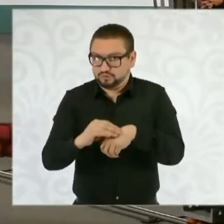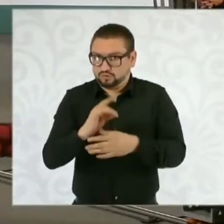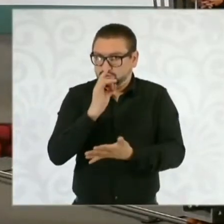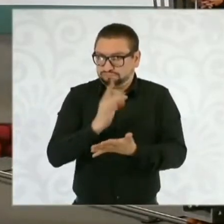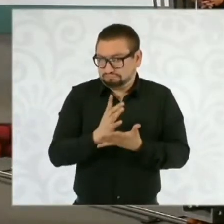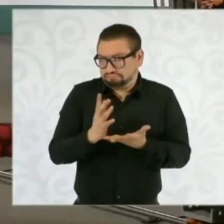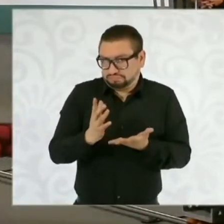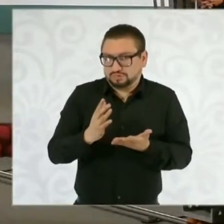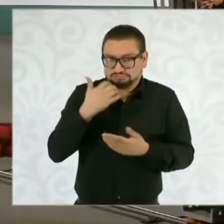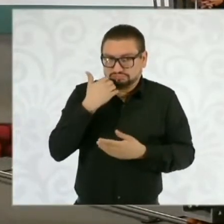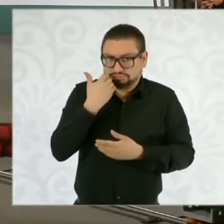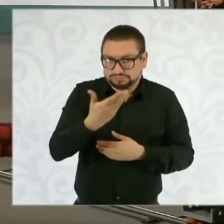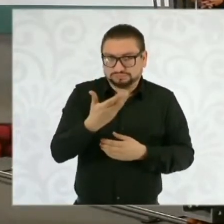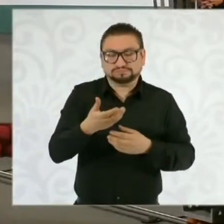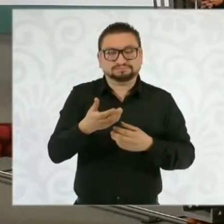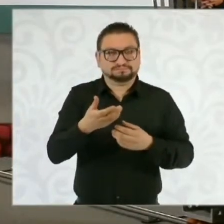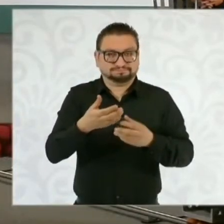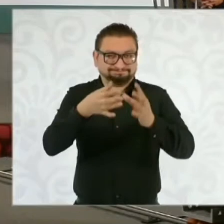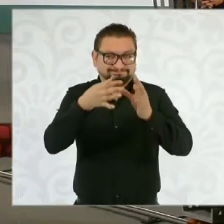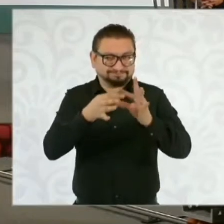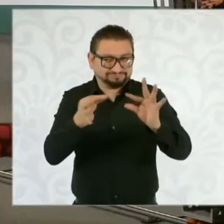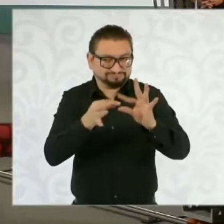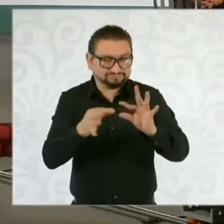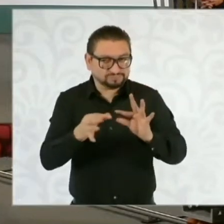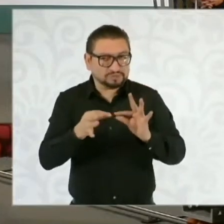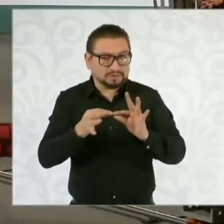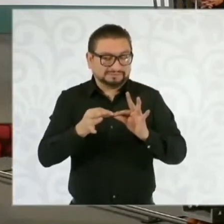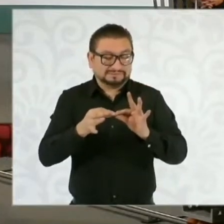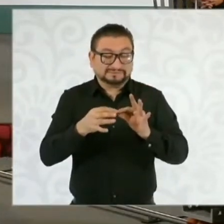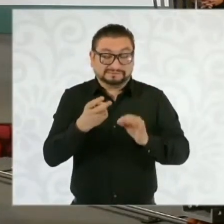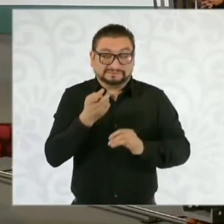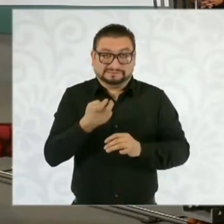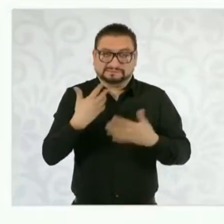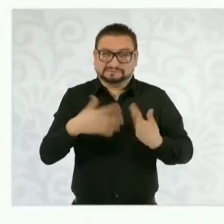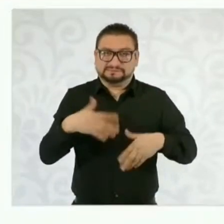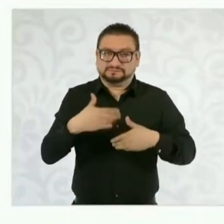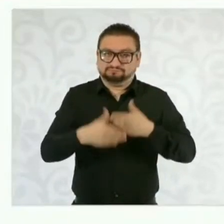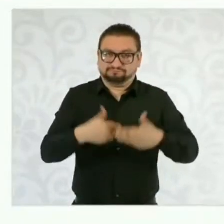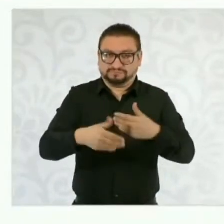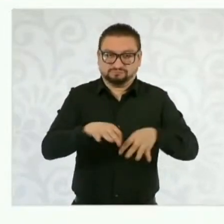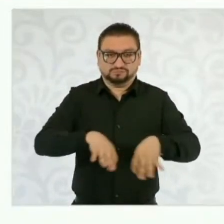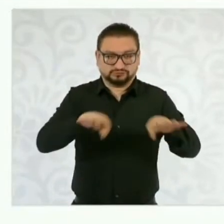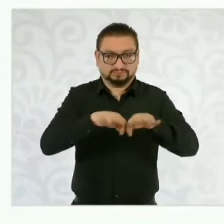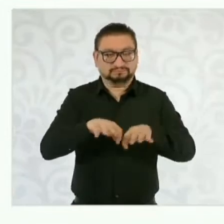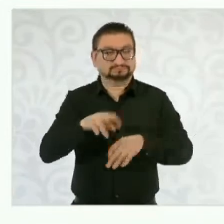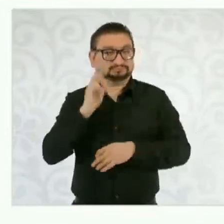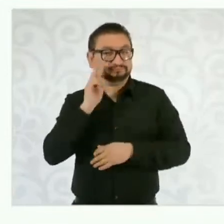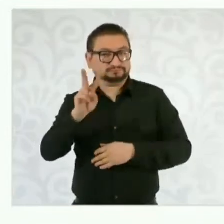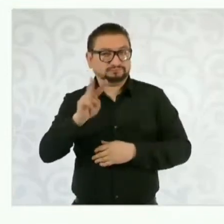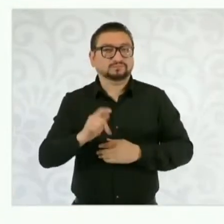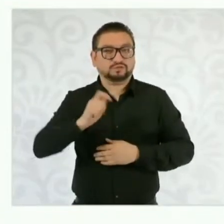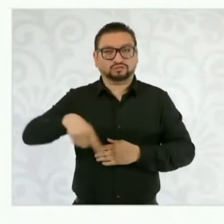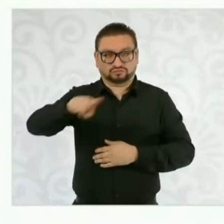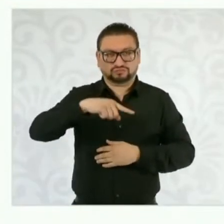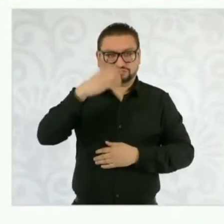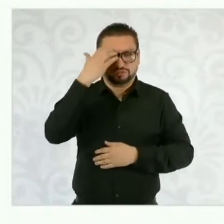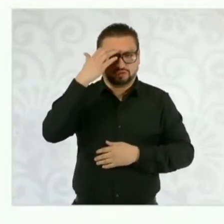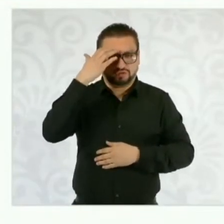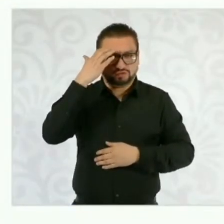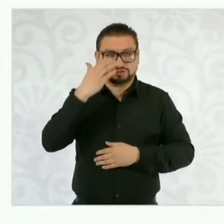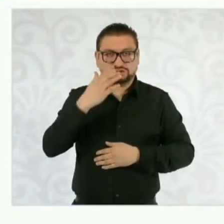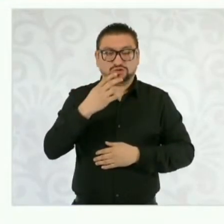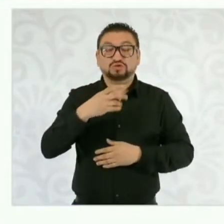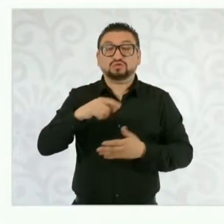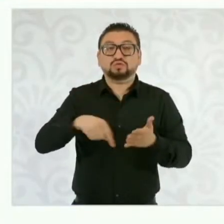que pudiéramos dar explicación de este importante avance. Como bien conocen, existen